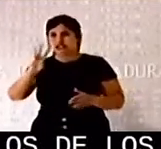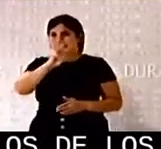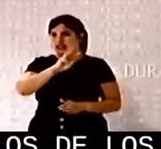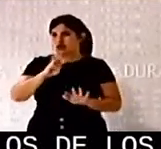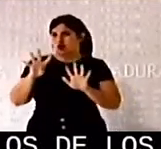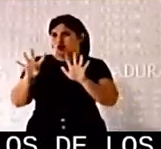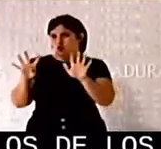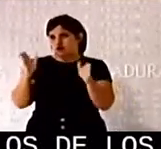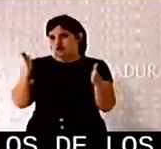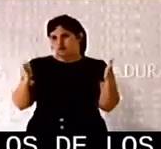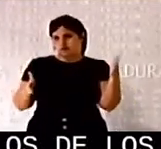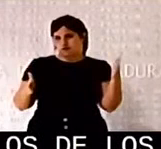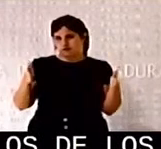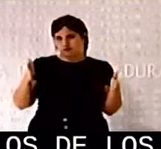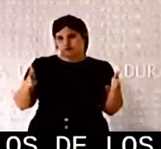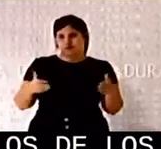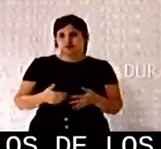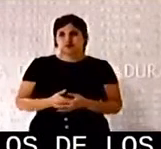años.